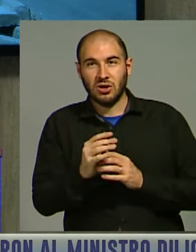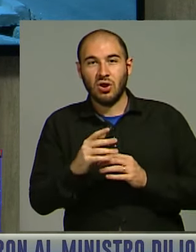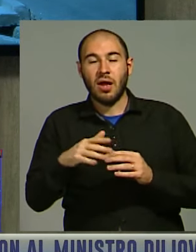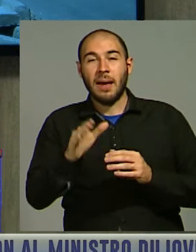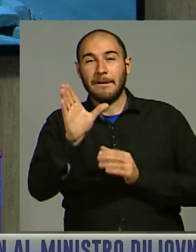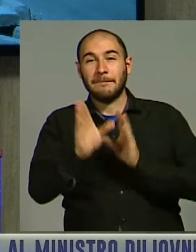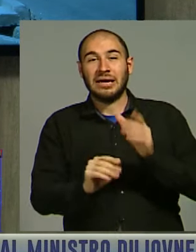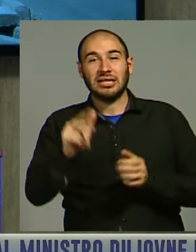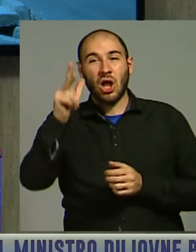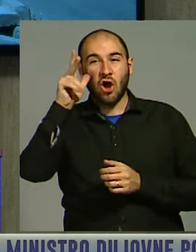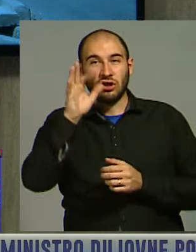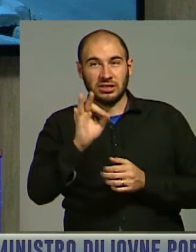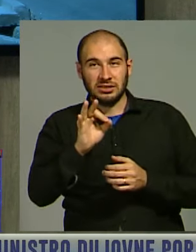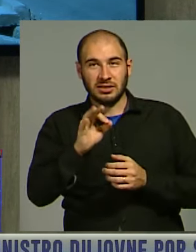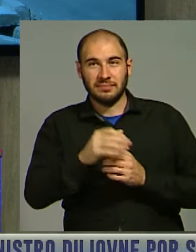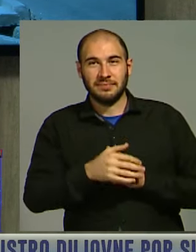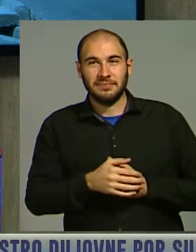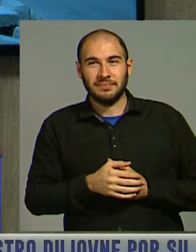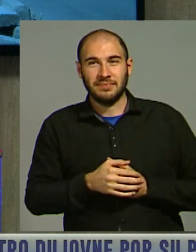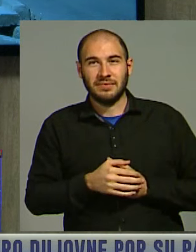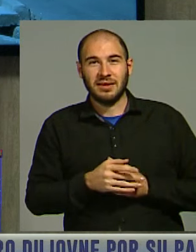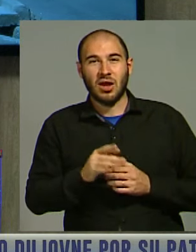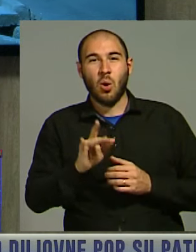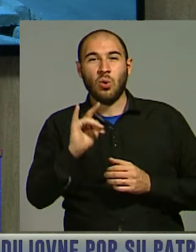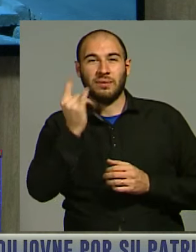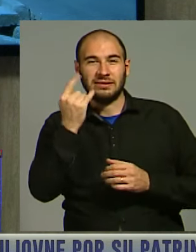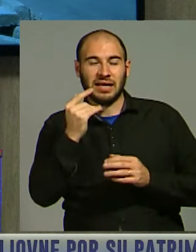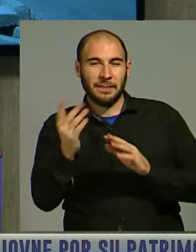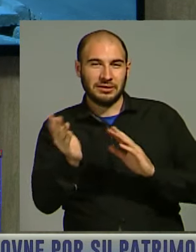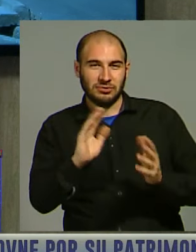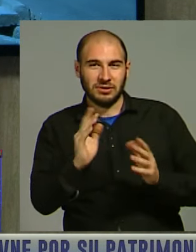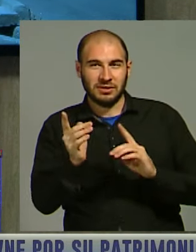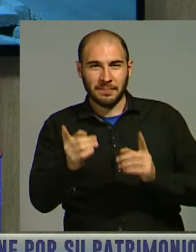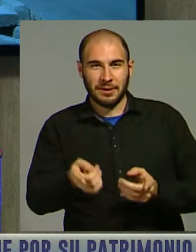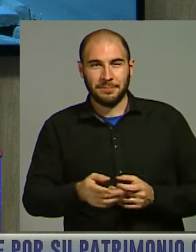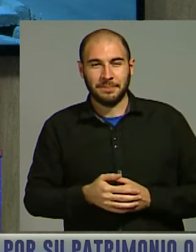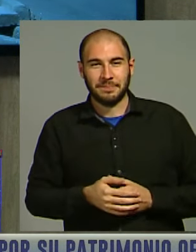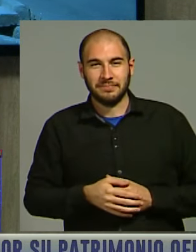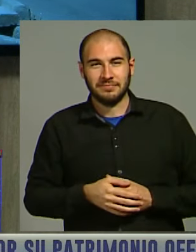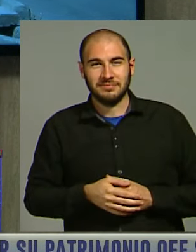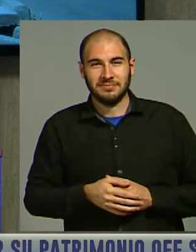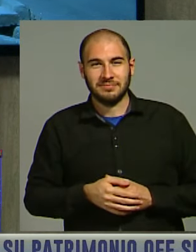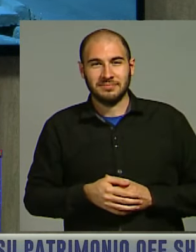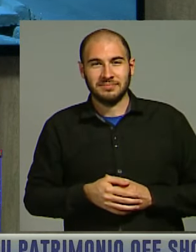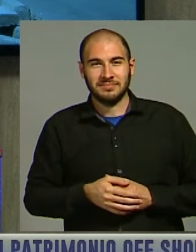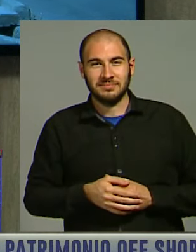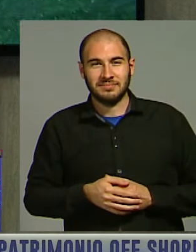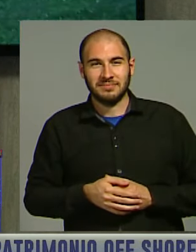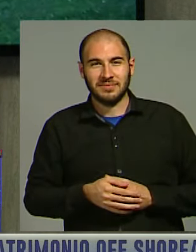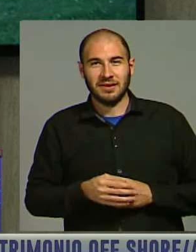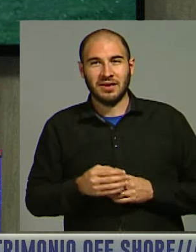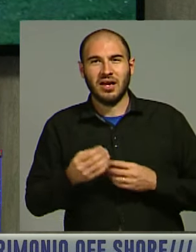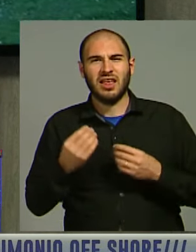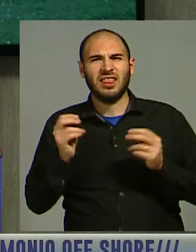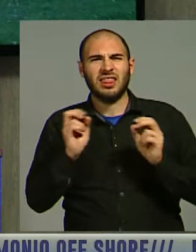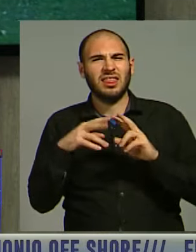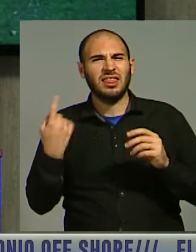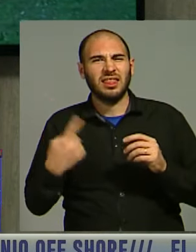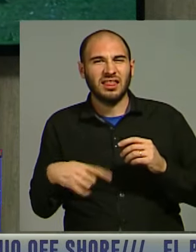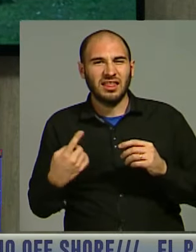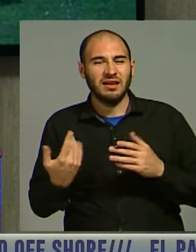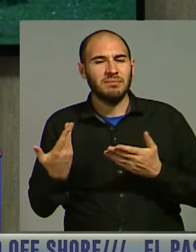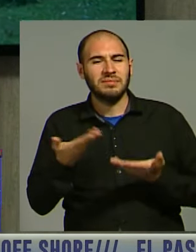80 países de 80 universidades aproximadamente. Bueno, ¿de qué trata? O sea, ¿cómo se